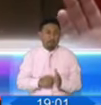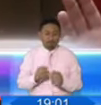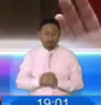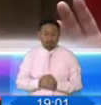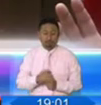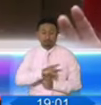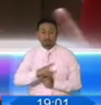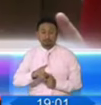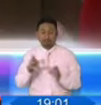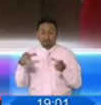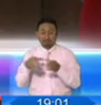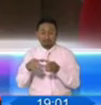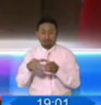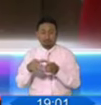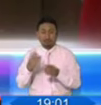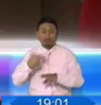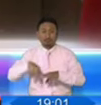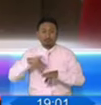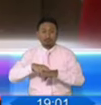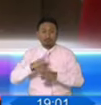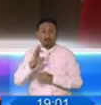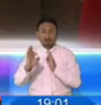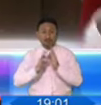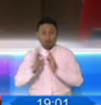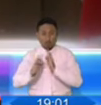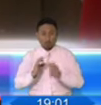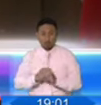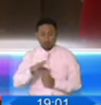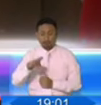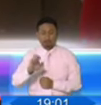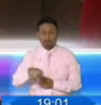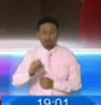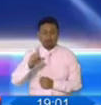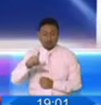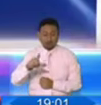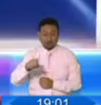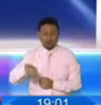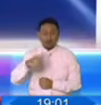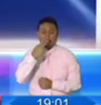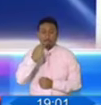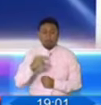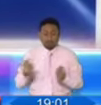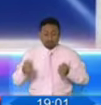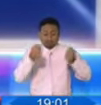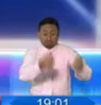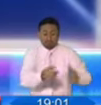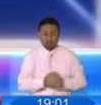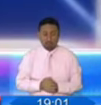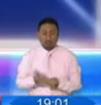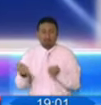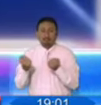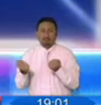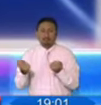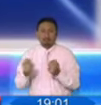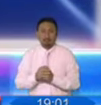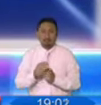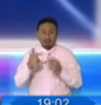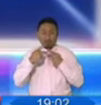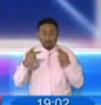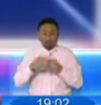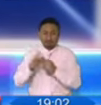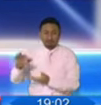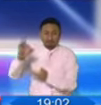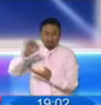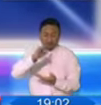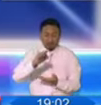de la Corporación Nacional de Telecomunicaciones, CENEL, a los Bucarán. El control de los medios públicos a representantes de los